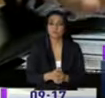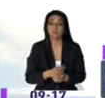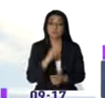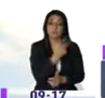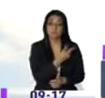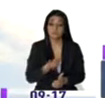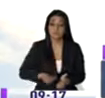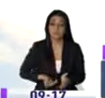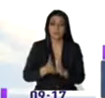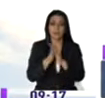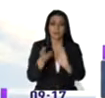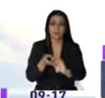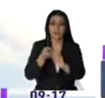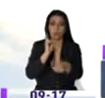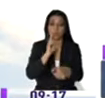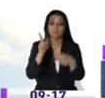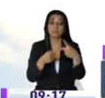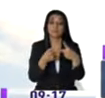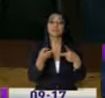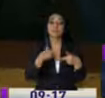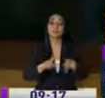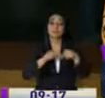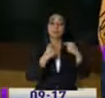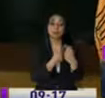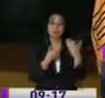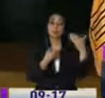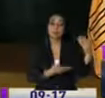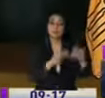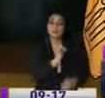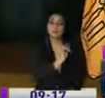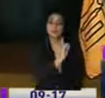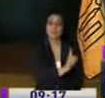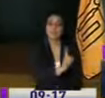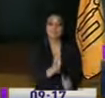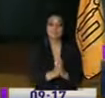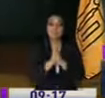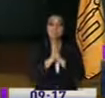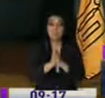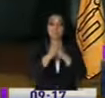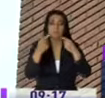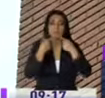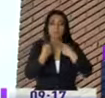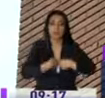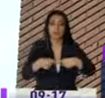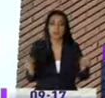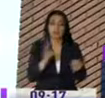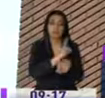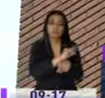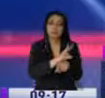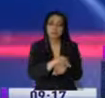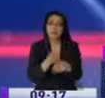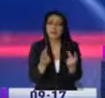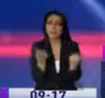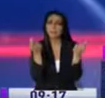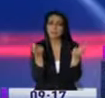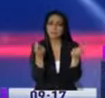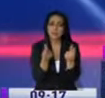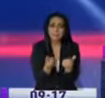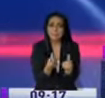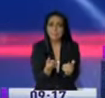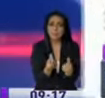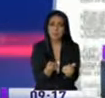vicepresidente Jorge Glass se sumó también la Izquierda Democrática, quienes exhortaron en un comunicado a la Fiscalía para que actúe con